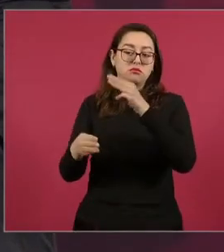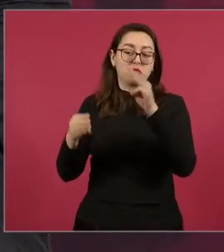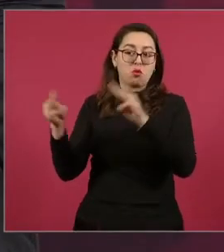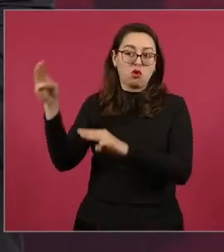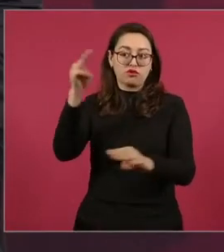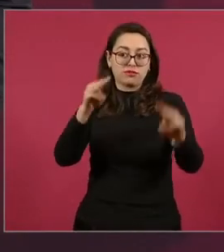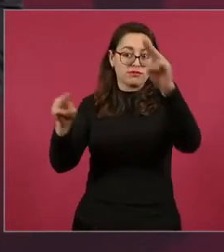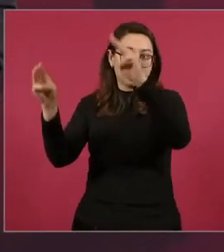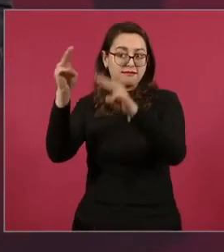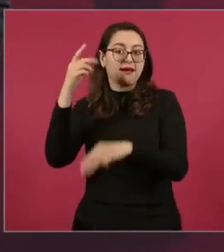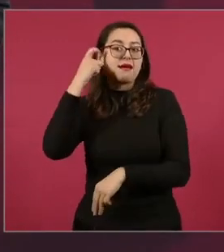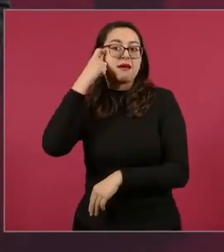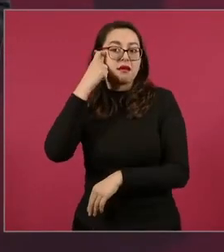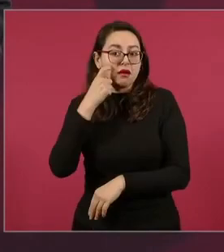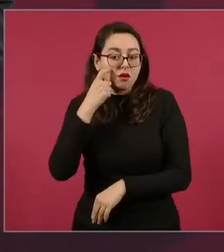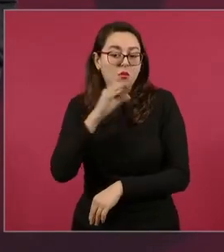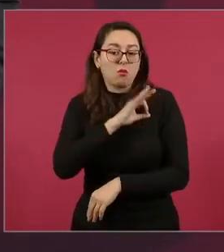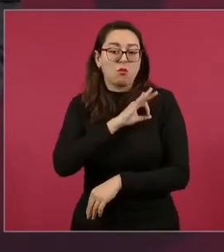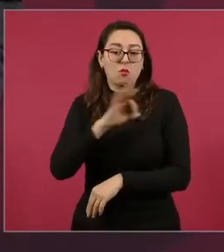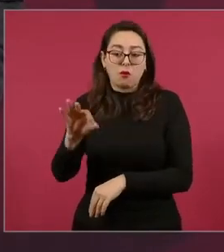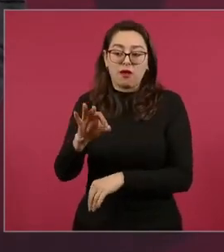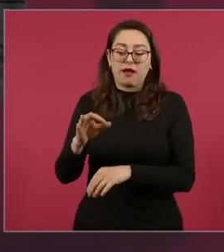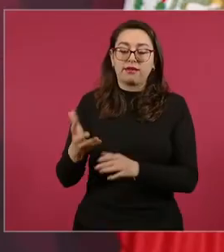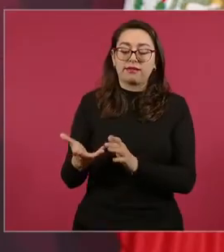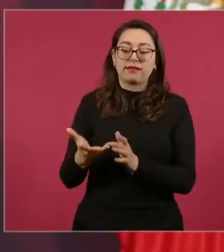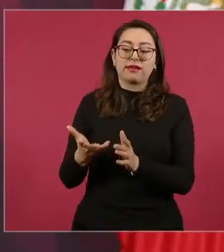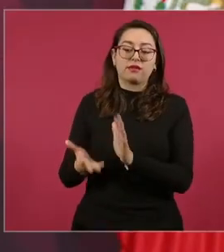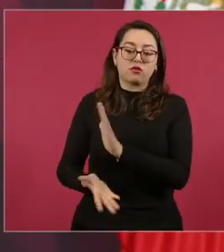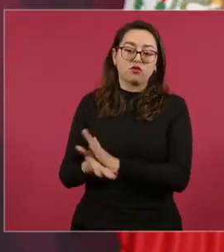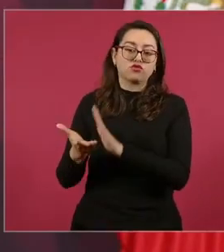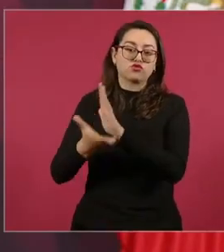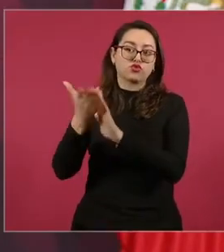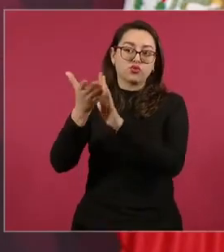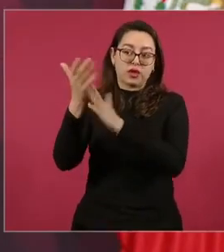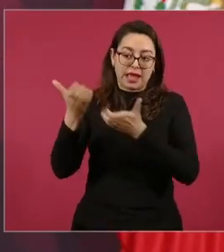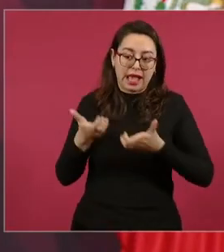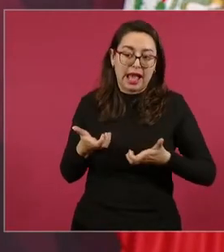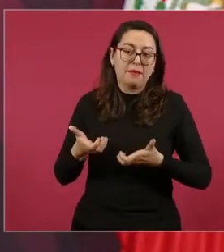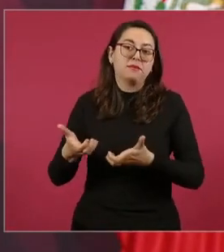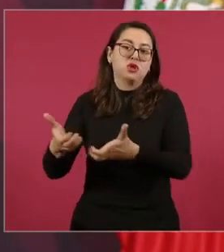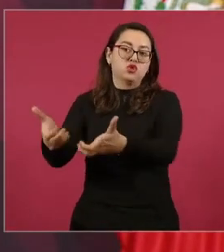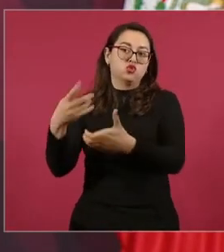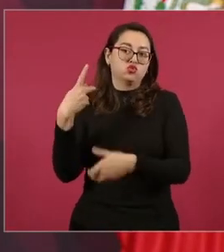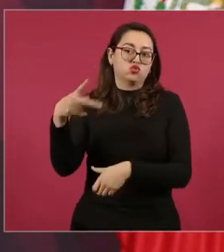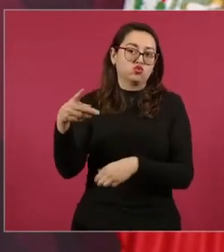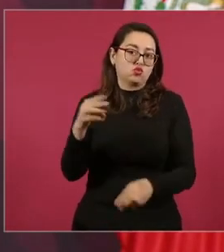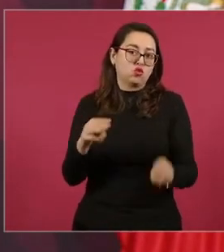construyan caminos para las comunidades de la montaña de Guerrero.